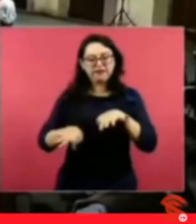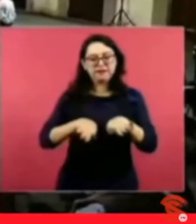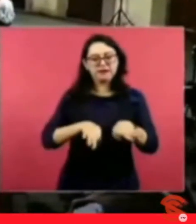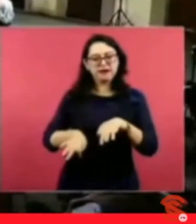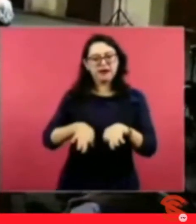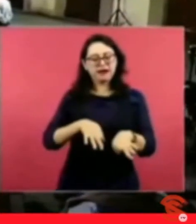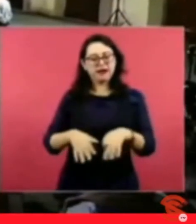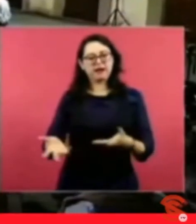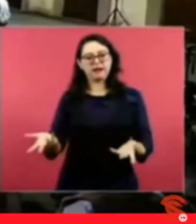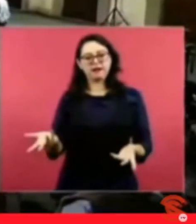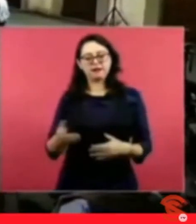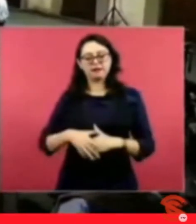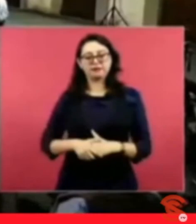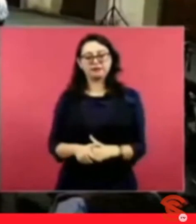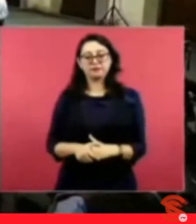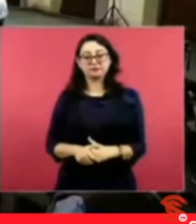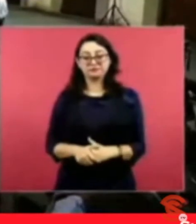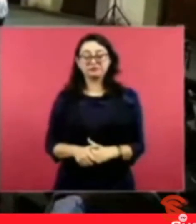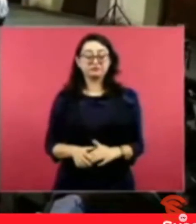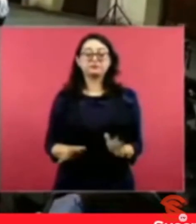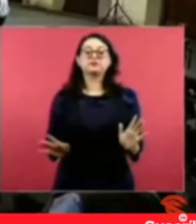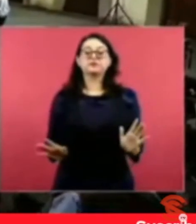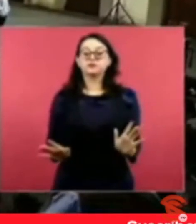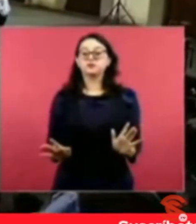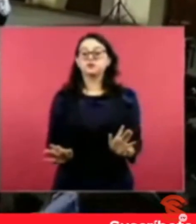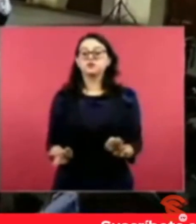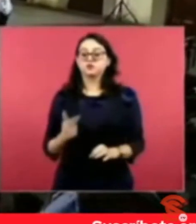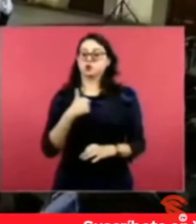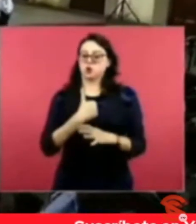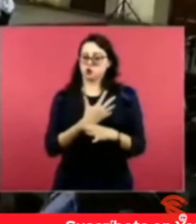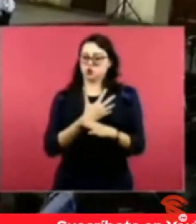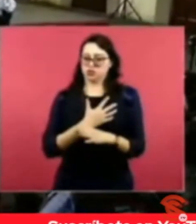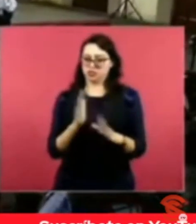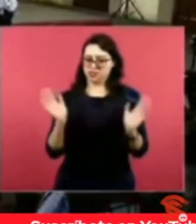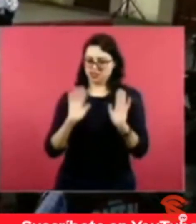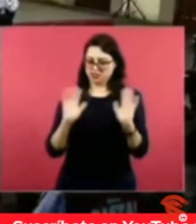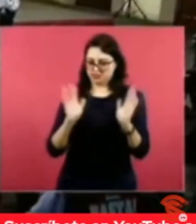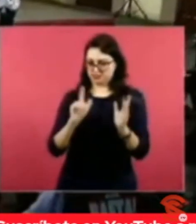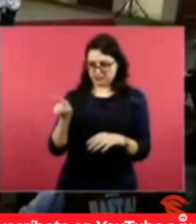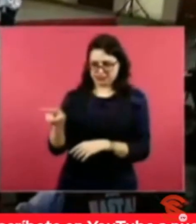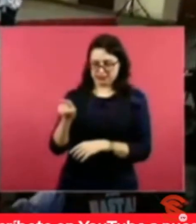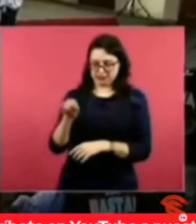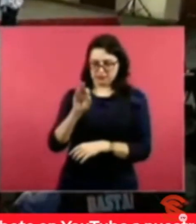Ahora, no voy a mencionar, pero es que